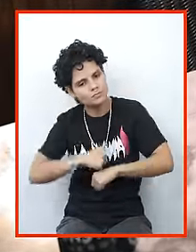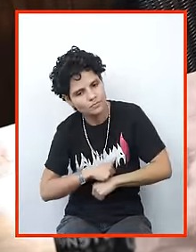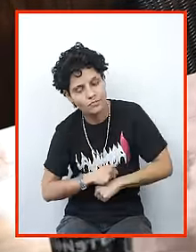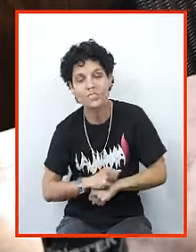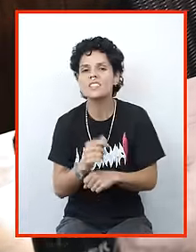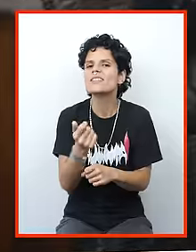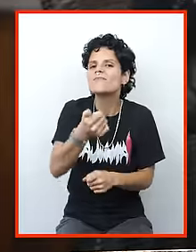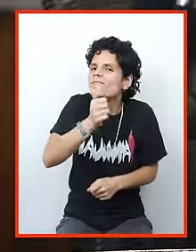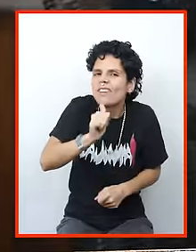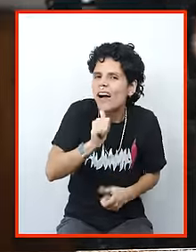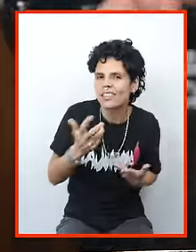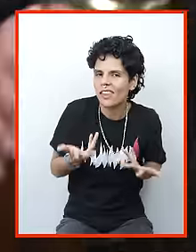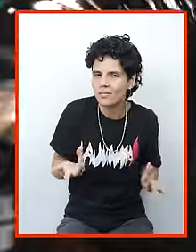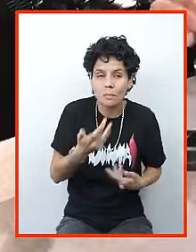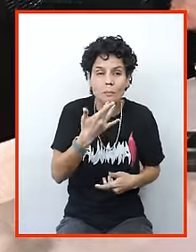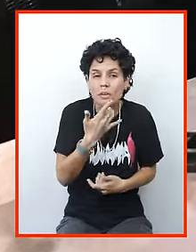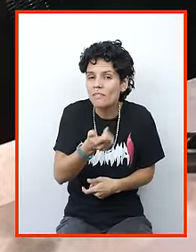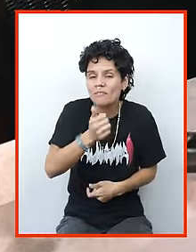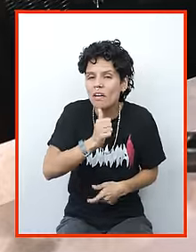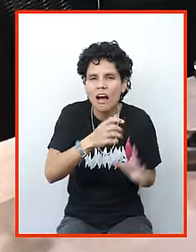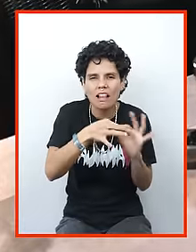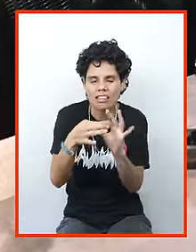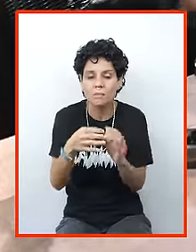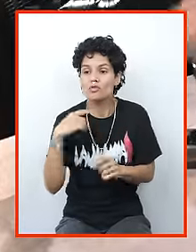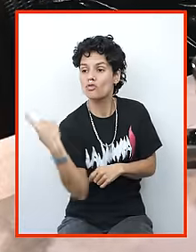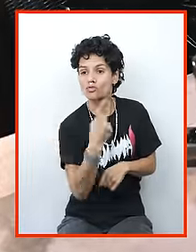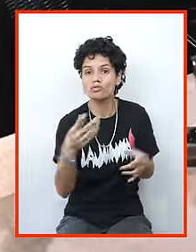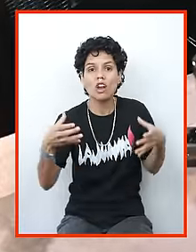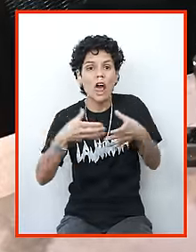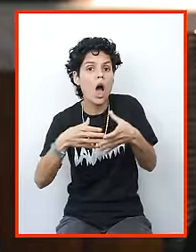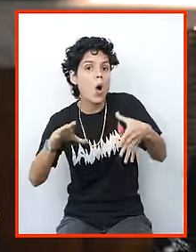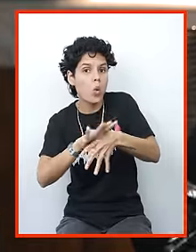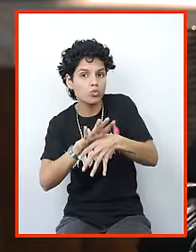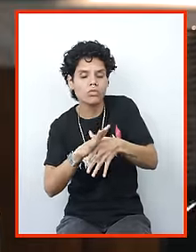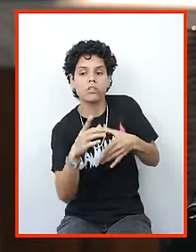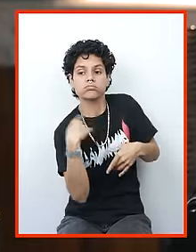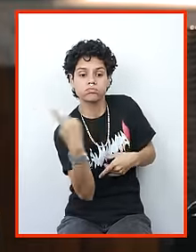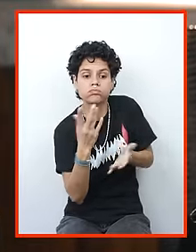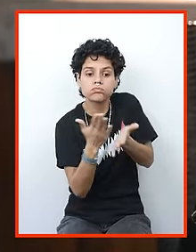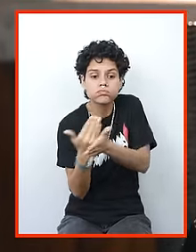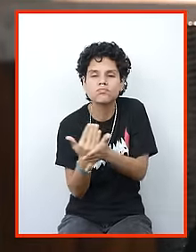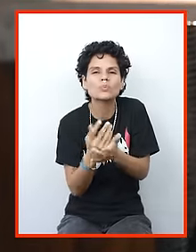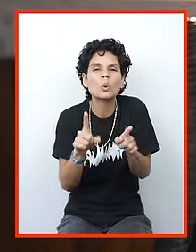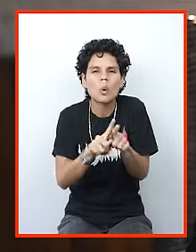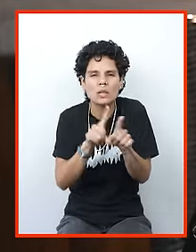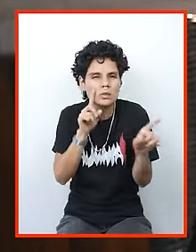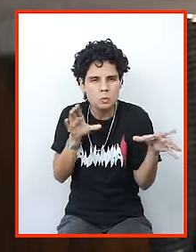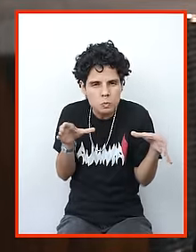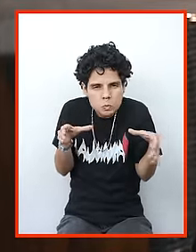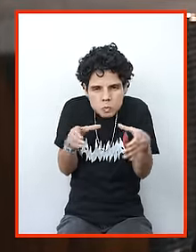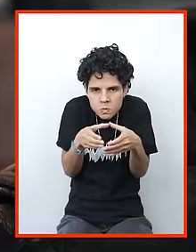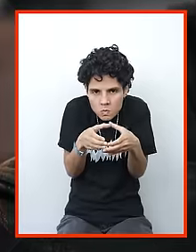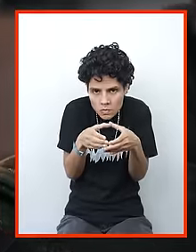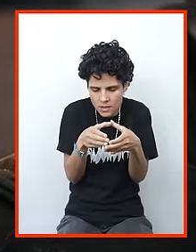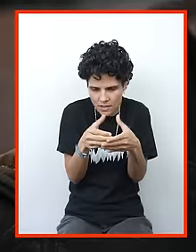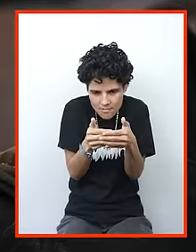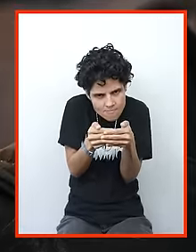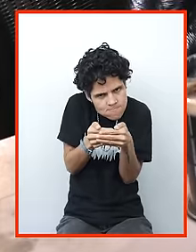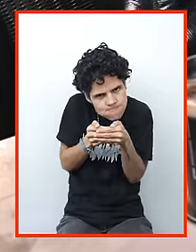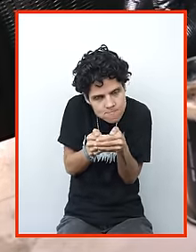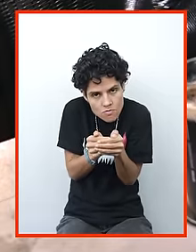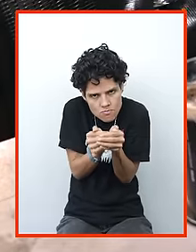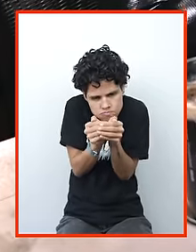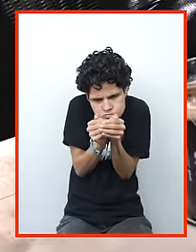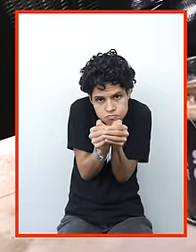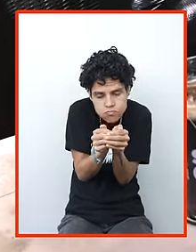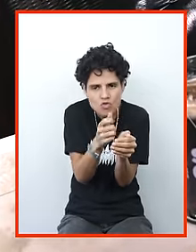eso. No me lo he hecho porque del grupo que hacemos la junta, tú sabes que eso es casi una secta, donde sí. La gente que hace